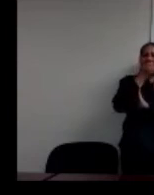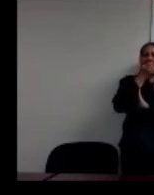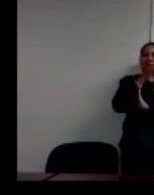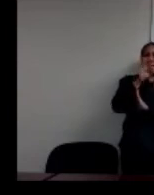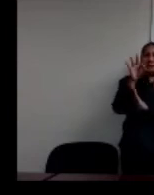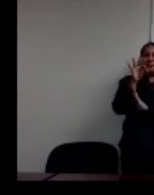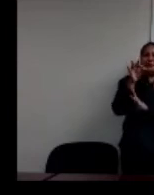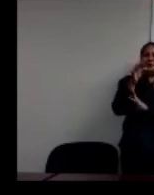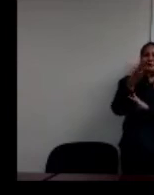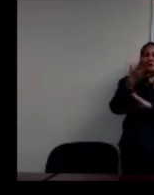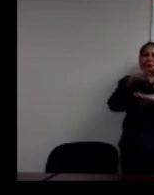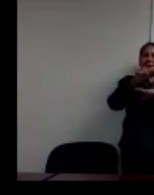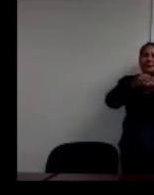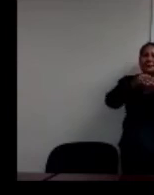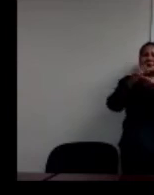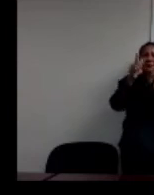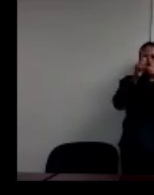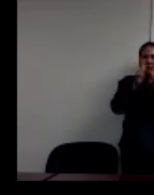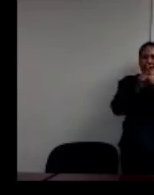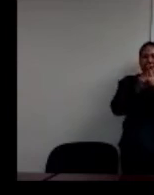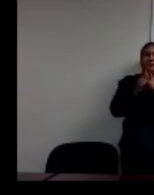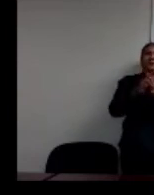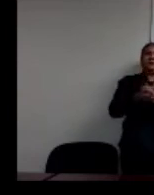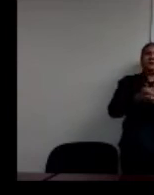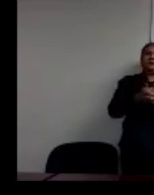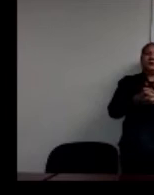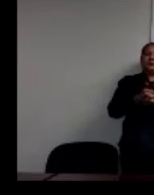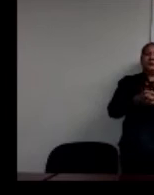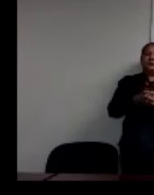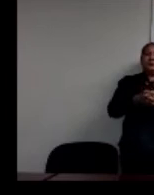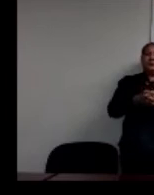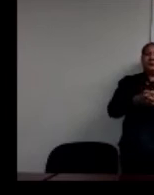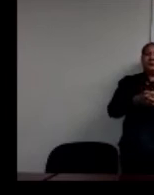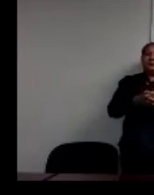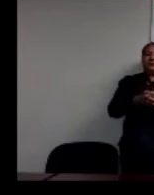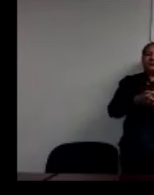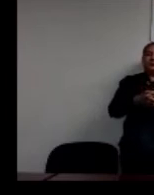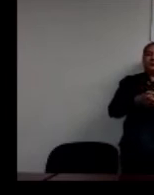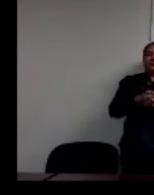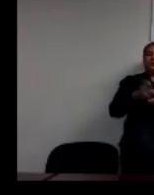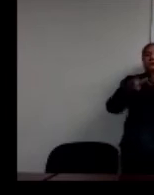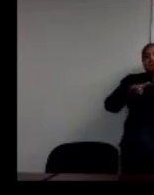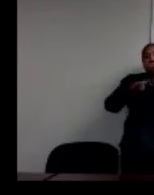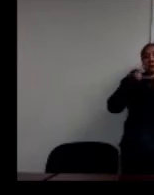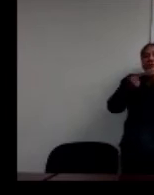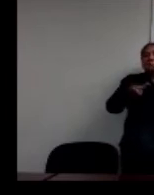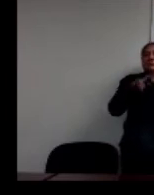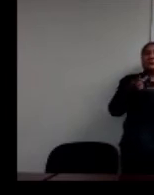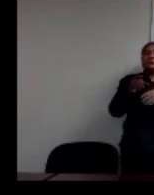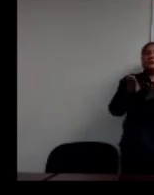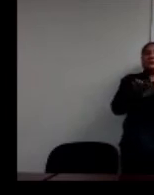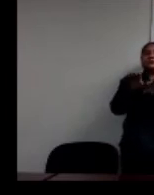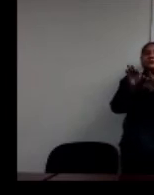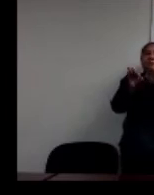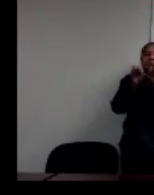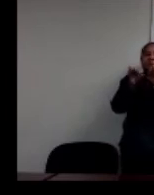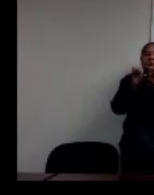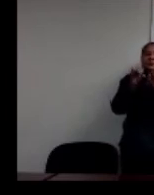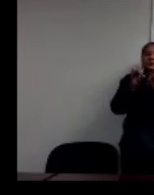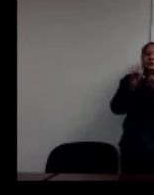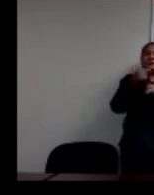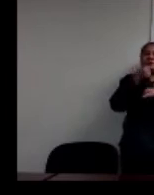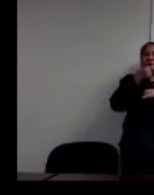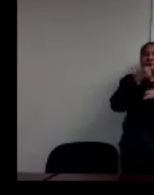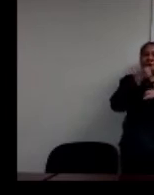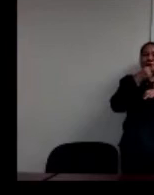o citarlos en pequeños grupos, hagan estas preguntas que están aquí. ¿Cómo funcionaba para el